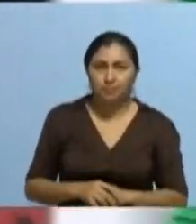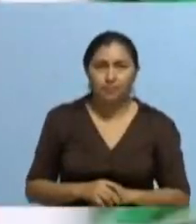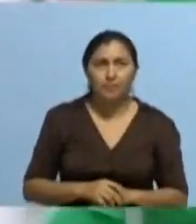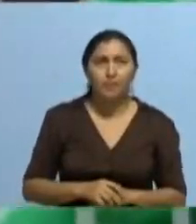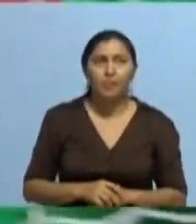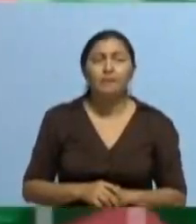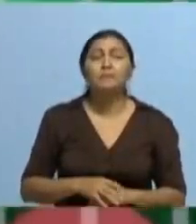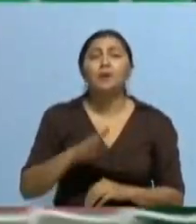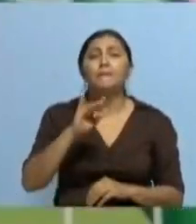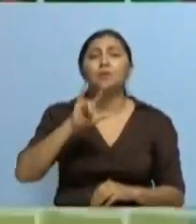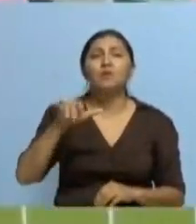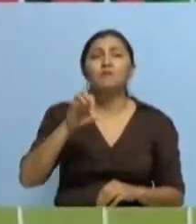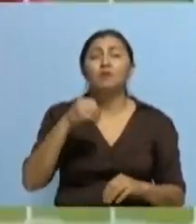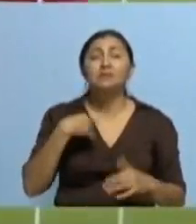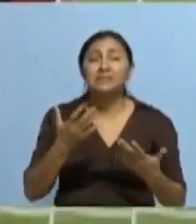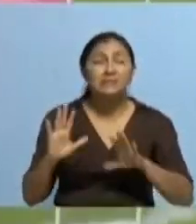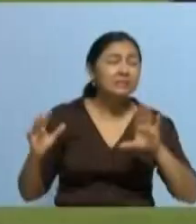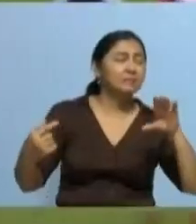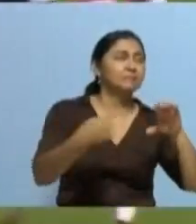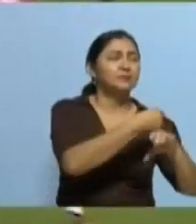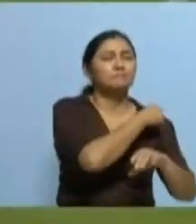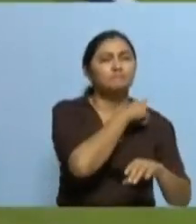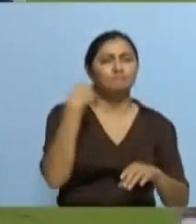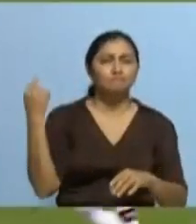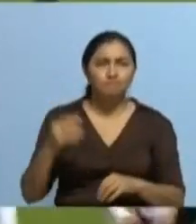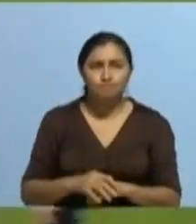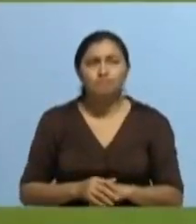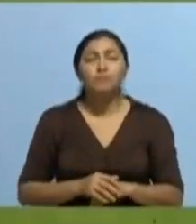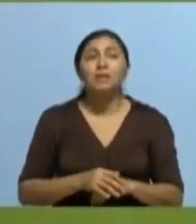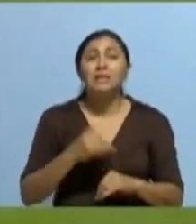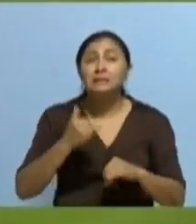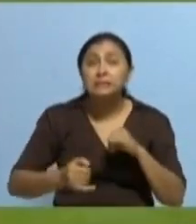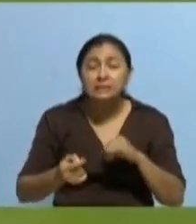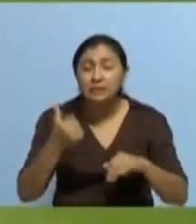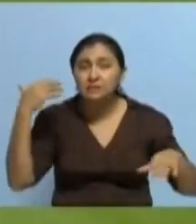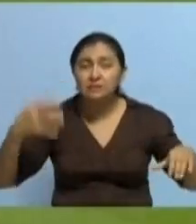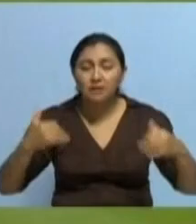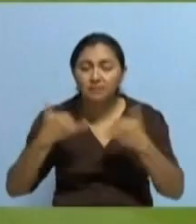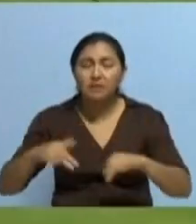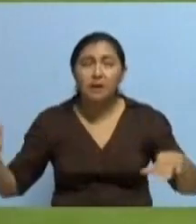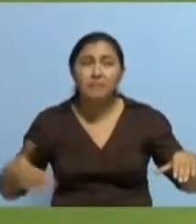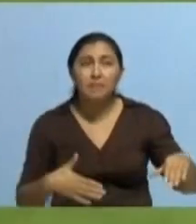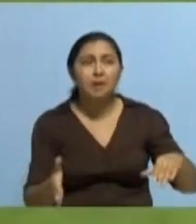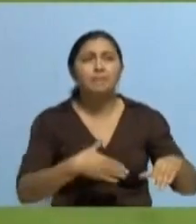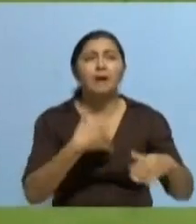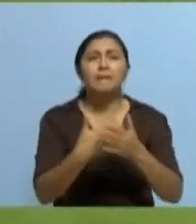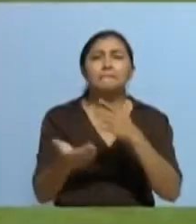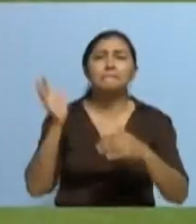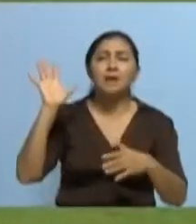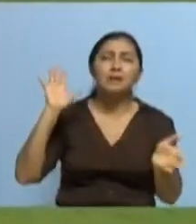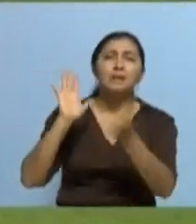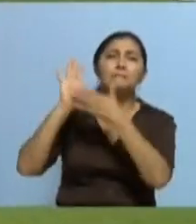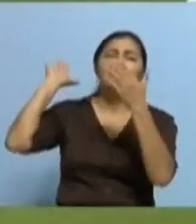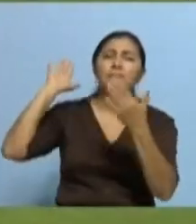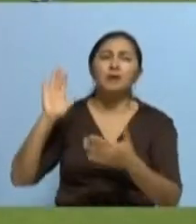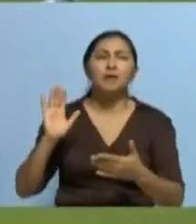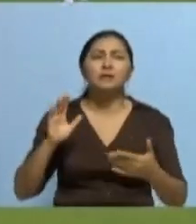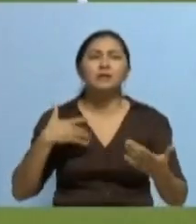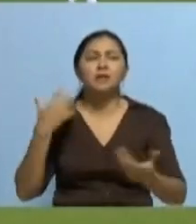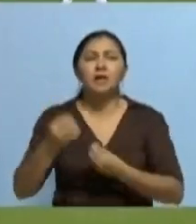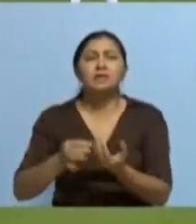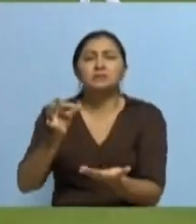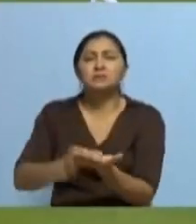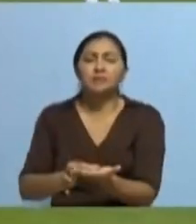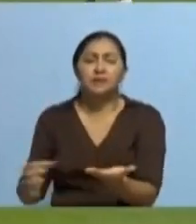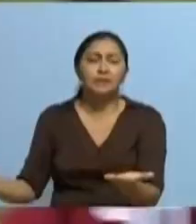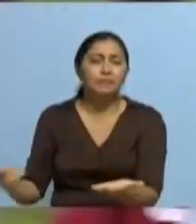Buffon lo intentó, pero no alcanzó. Y en esta acción, ya sobre el final del partido, hay mano en el área, lo intenta Cristiano